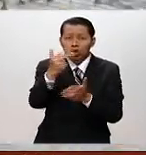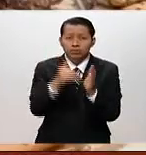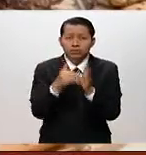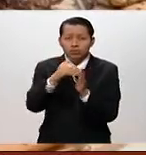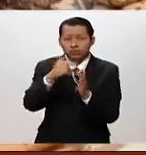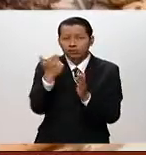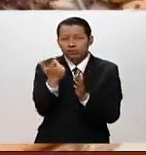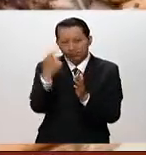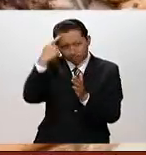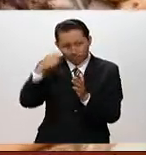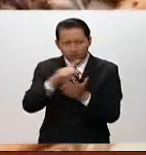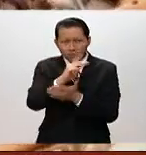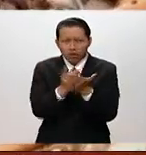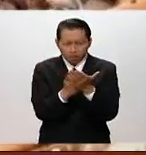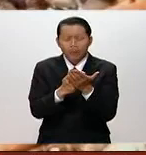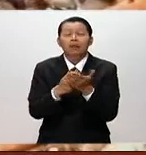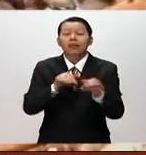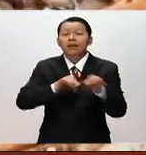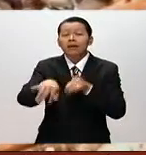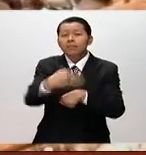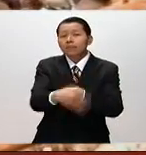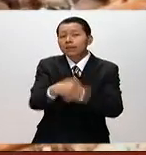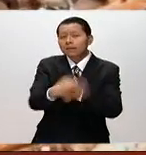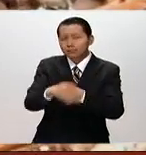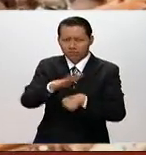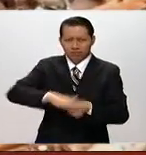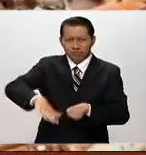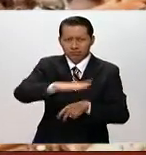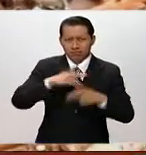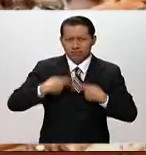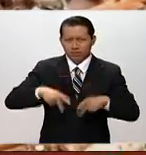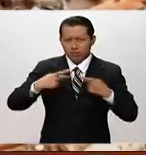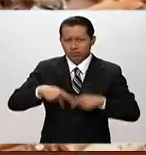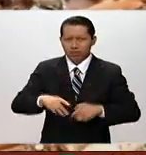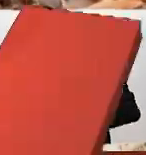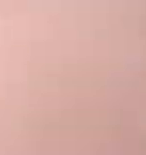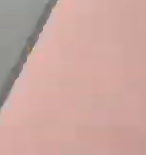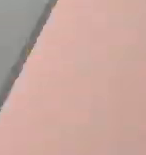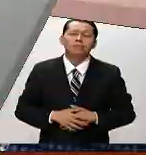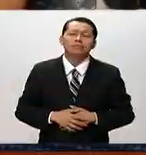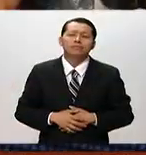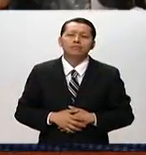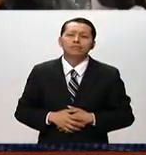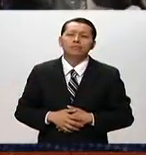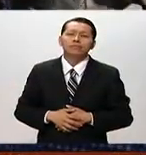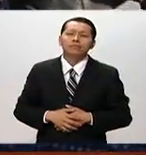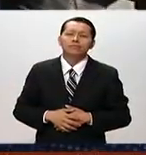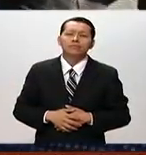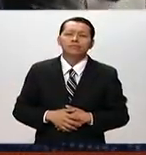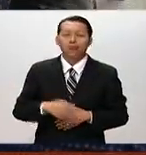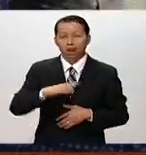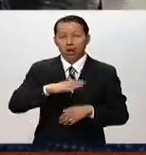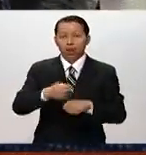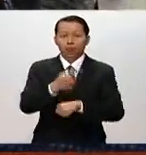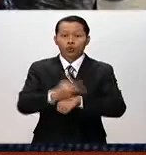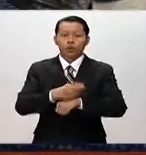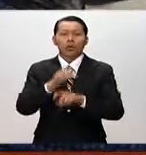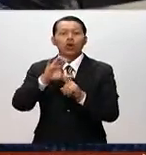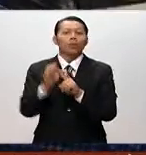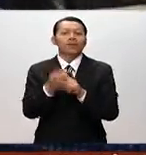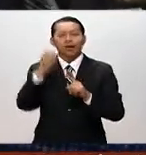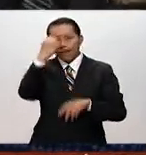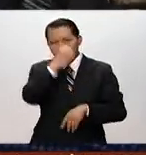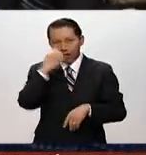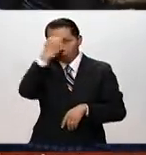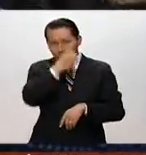del programa de empleo temporal inmediato para la población afectada. Tuvimos la oportunidad de instalar el comité de evaluación